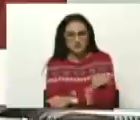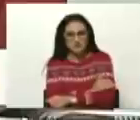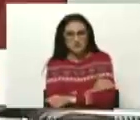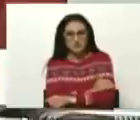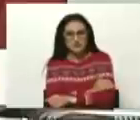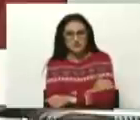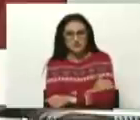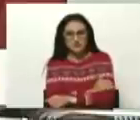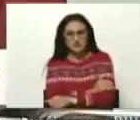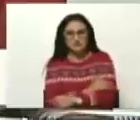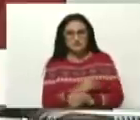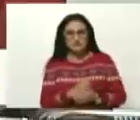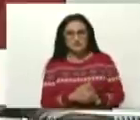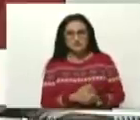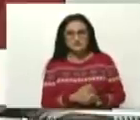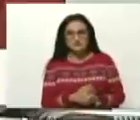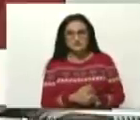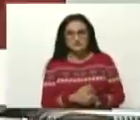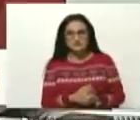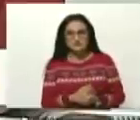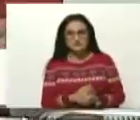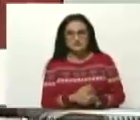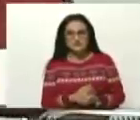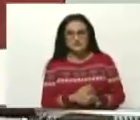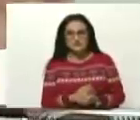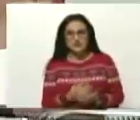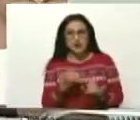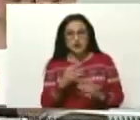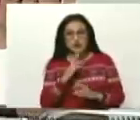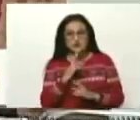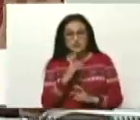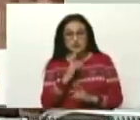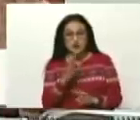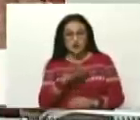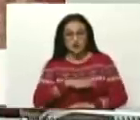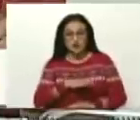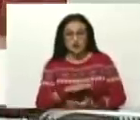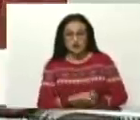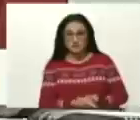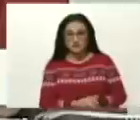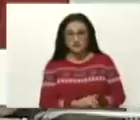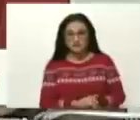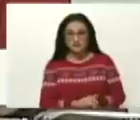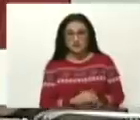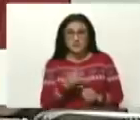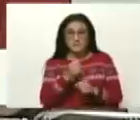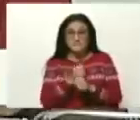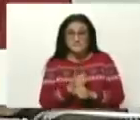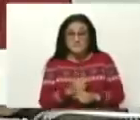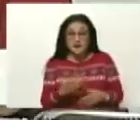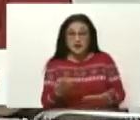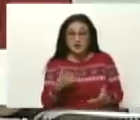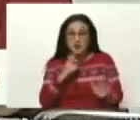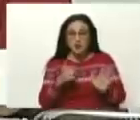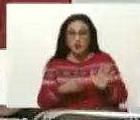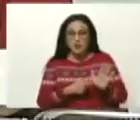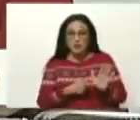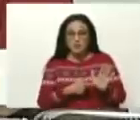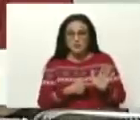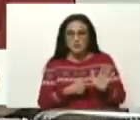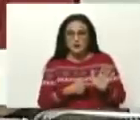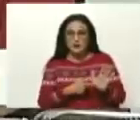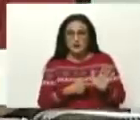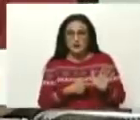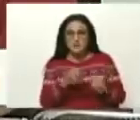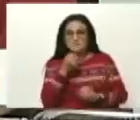estaba al frente Gerardo Blay, y los resultados están allí. esperando que se cumplan. El